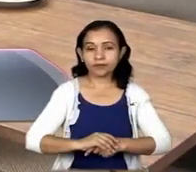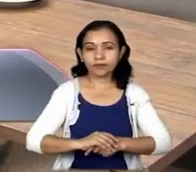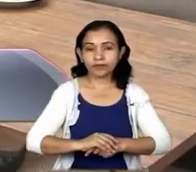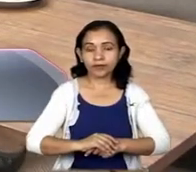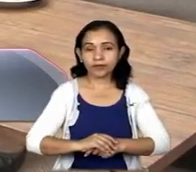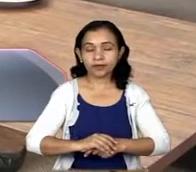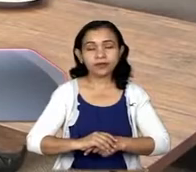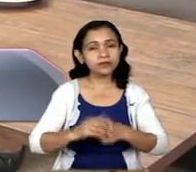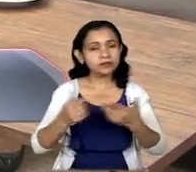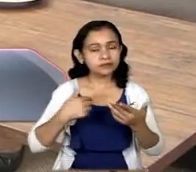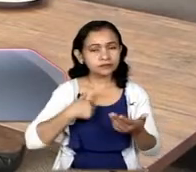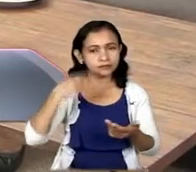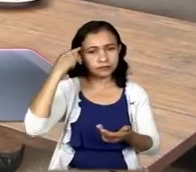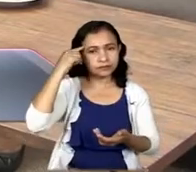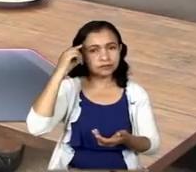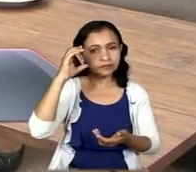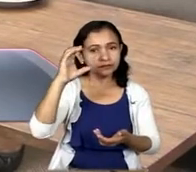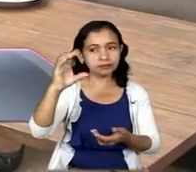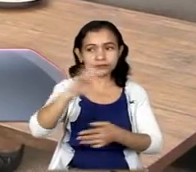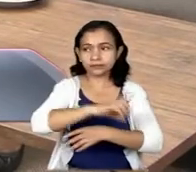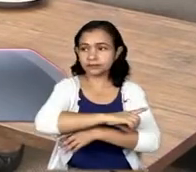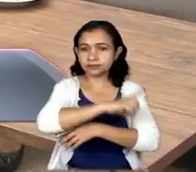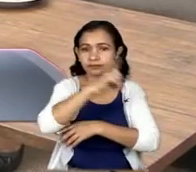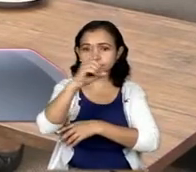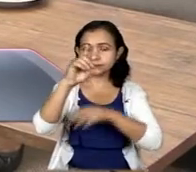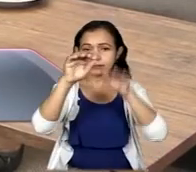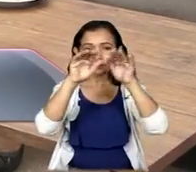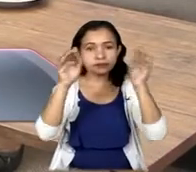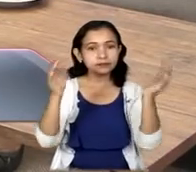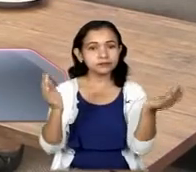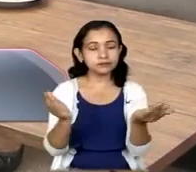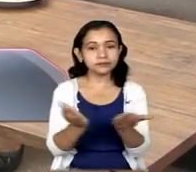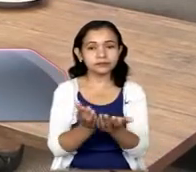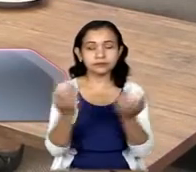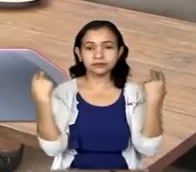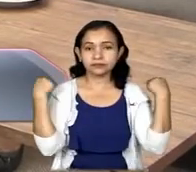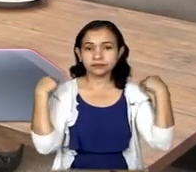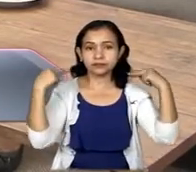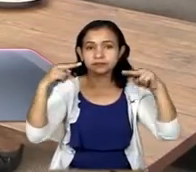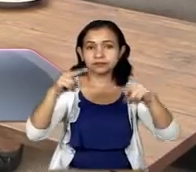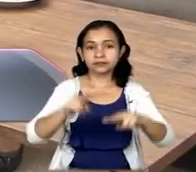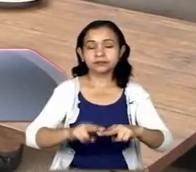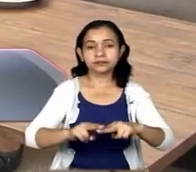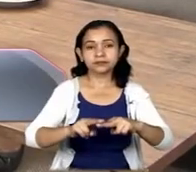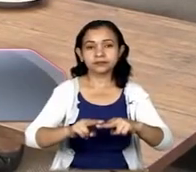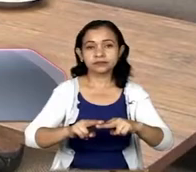pues yo creo que el Día Mundial del Docente